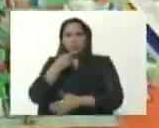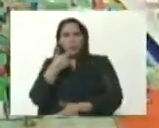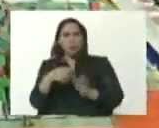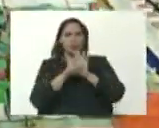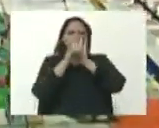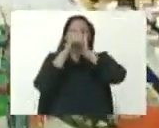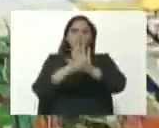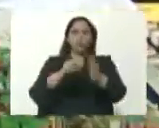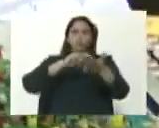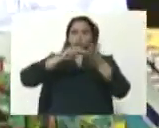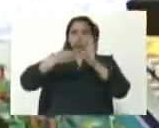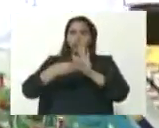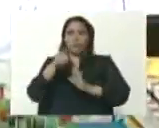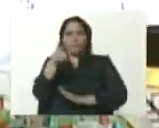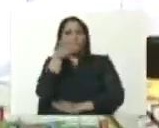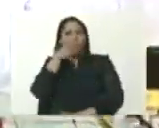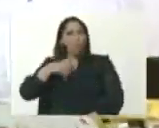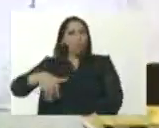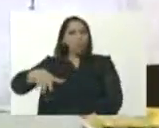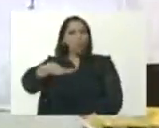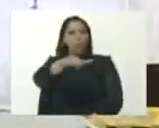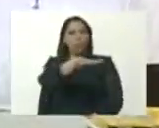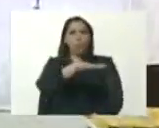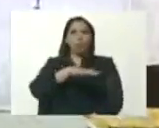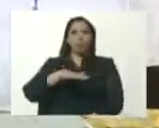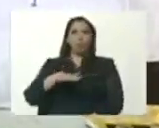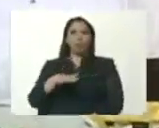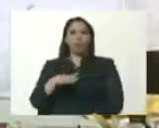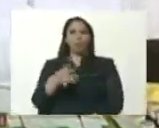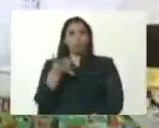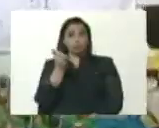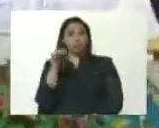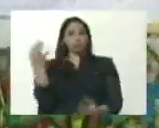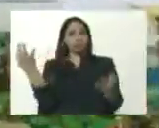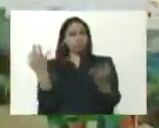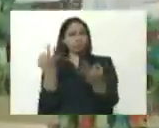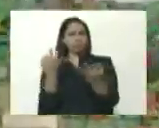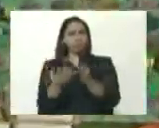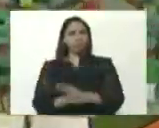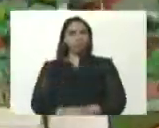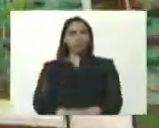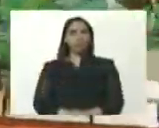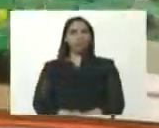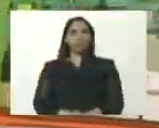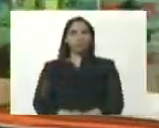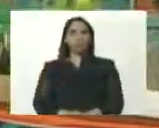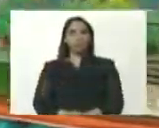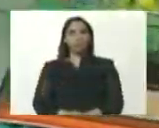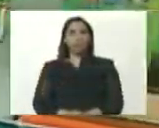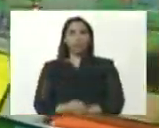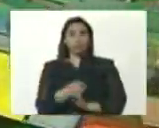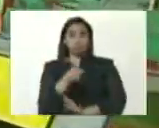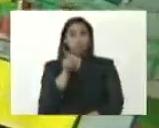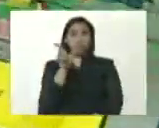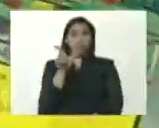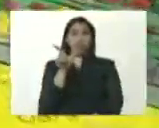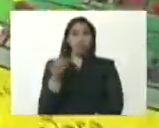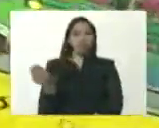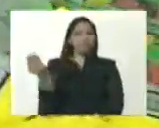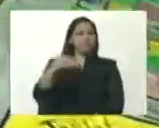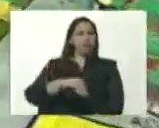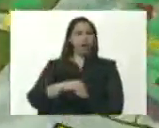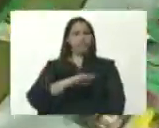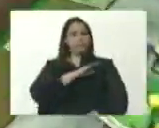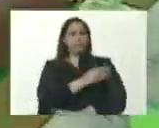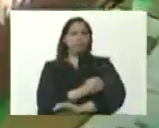simbología de un pueblo que existe de verdad, de un partido que es más que un partido, es